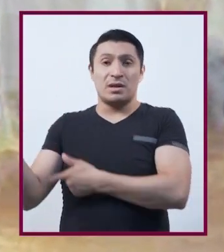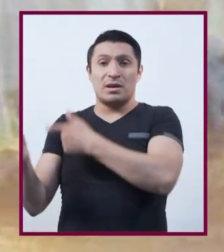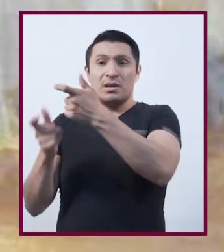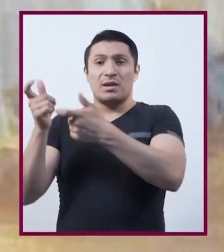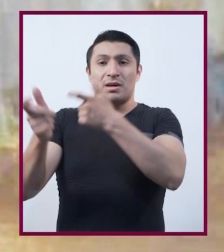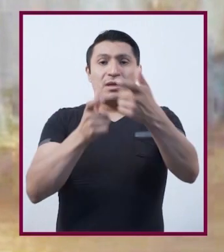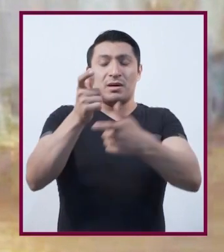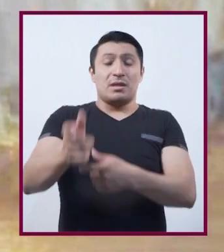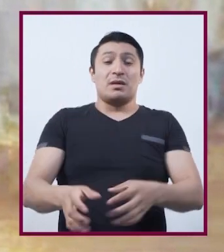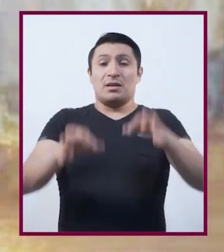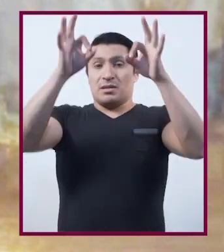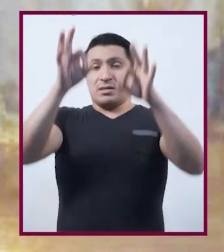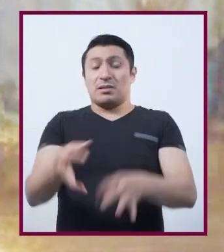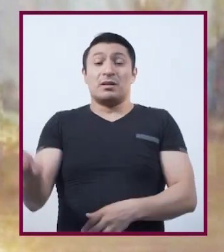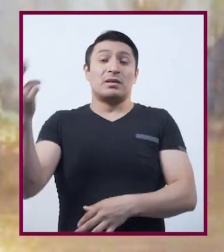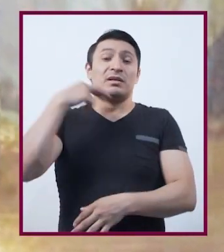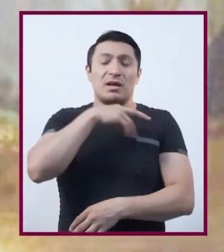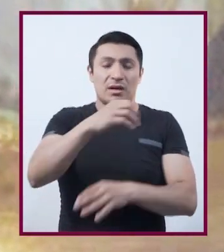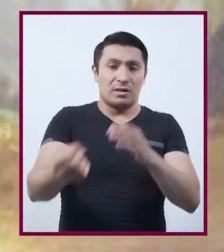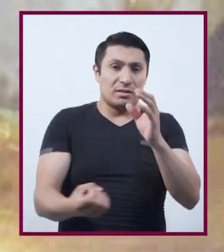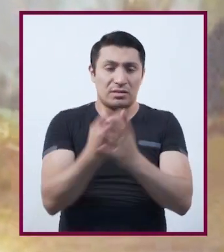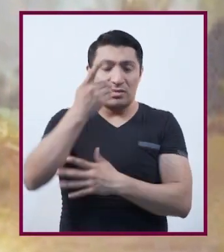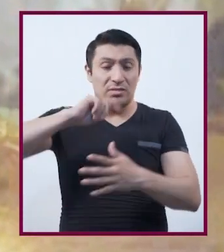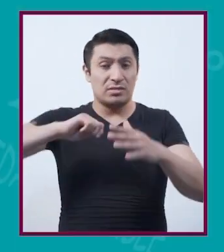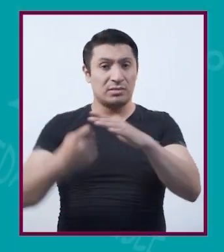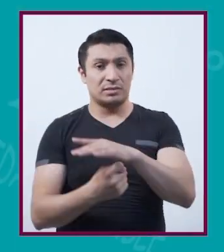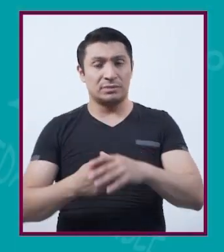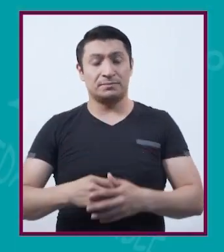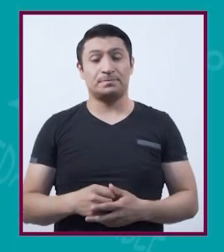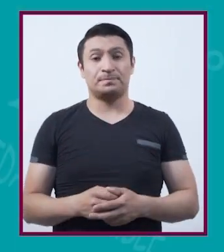puertos de importancia? Etcétera, etcétera,